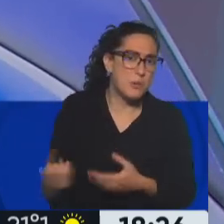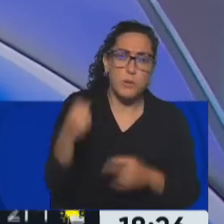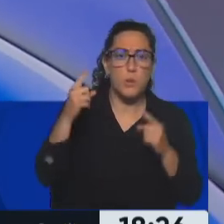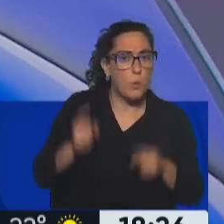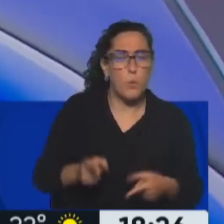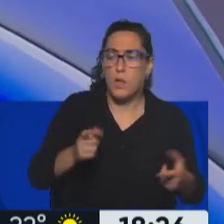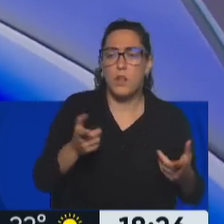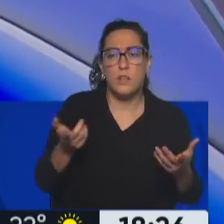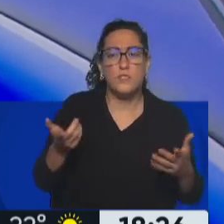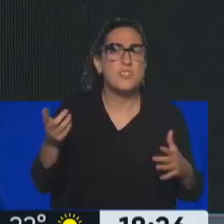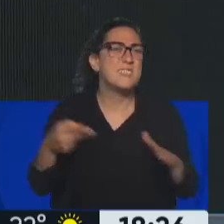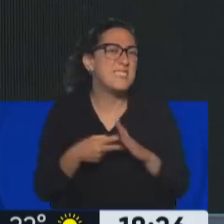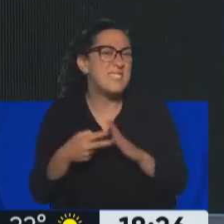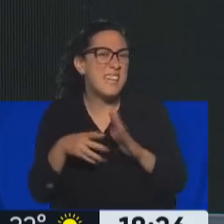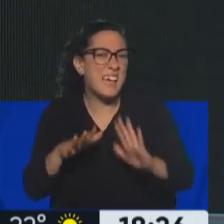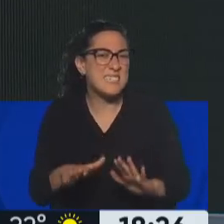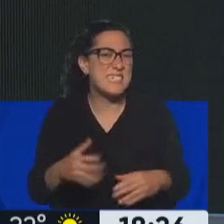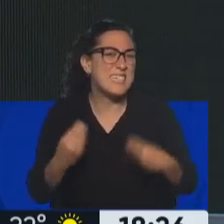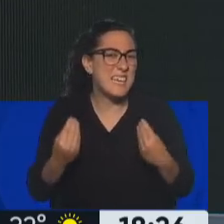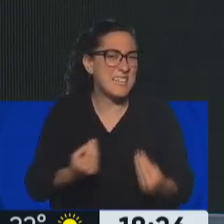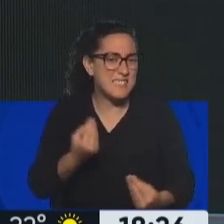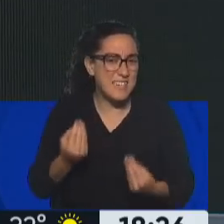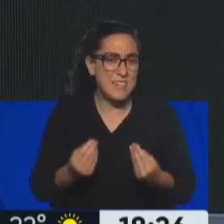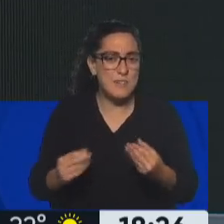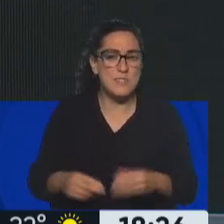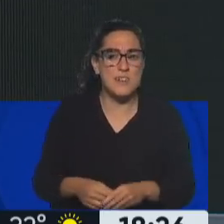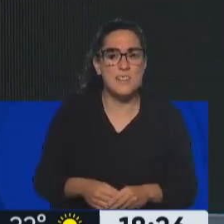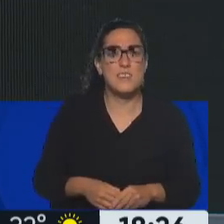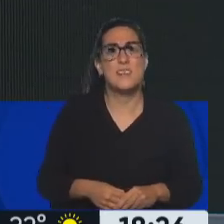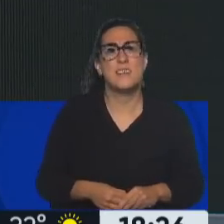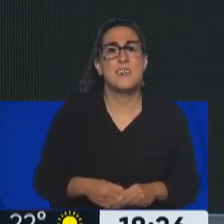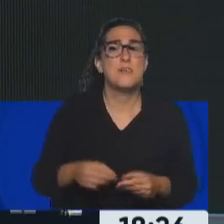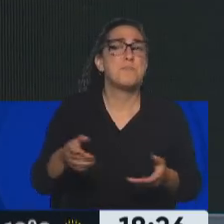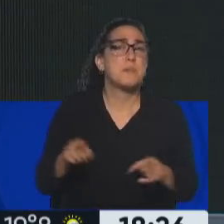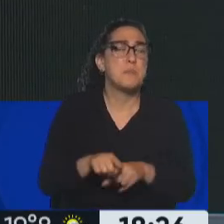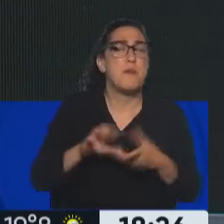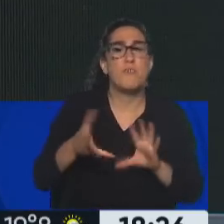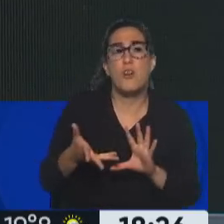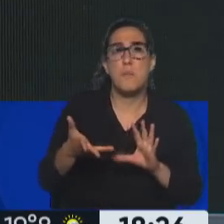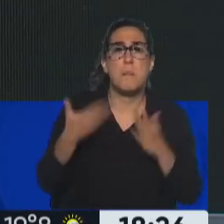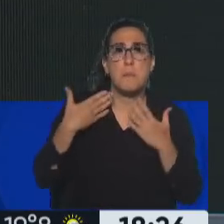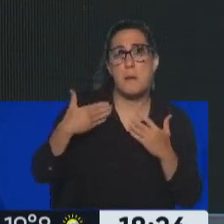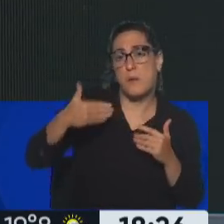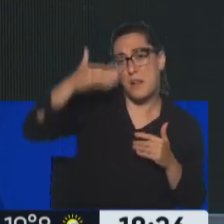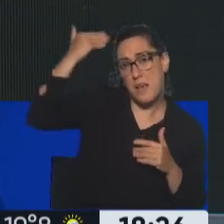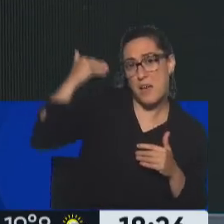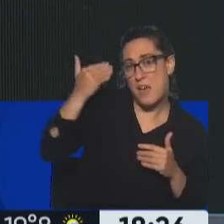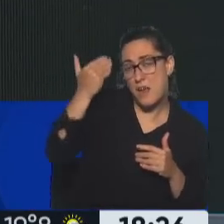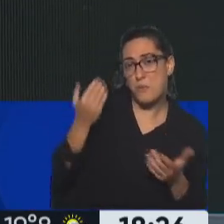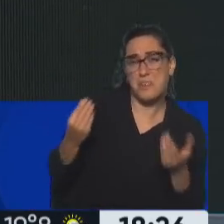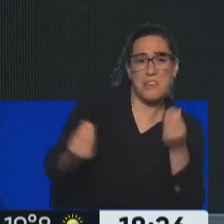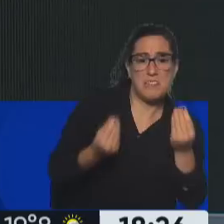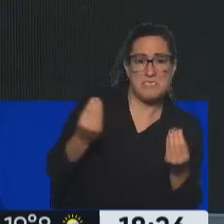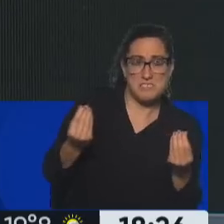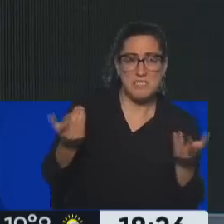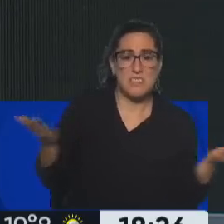¿qué era esa Siria? Eso era la Siria pre-primavera árabe. Y no, eran situaciones que,